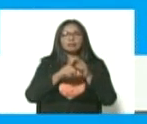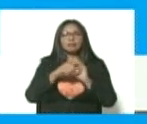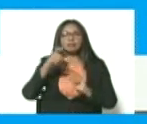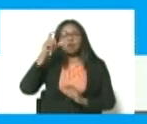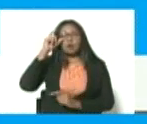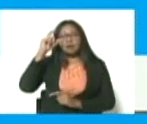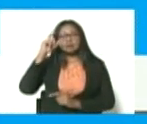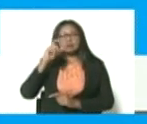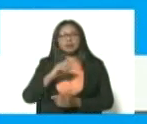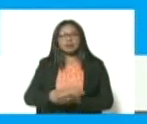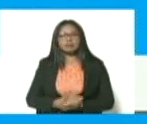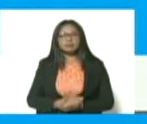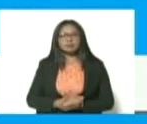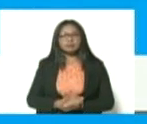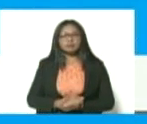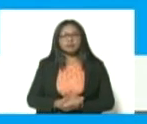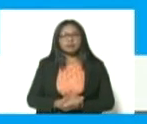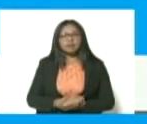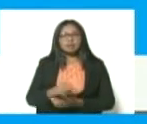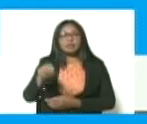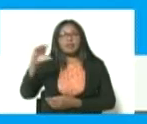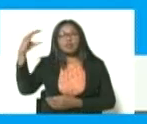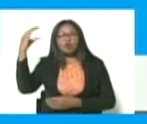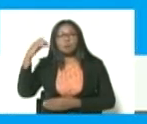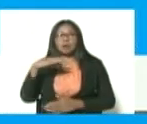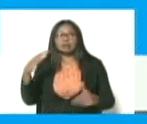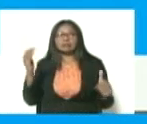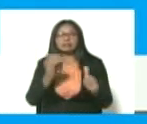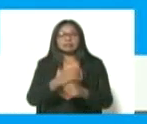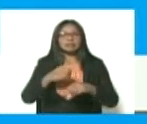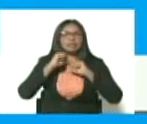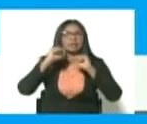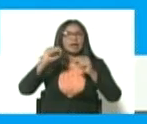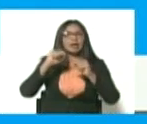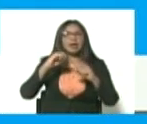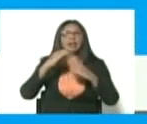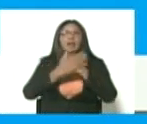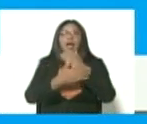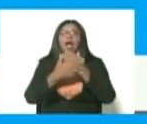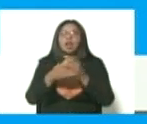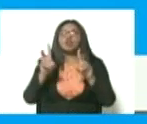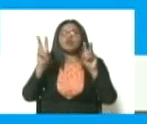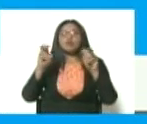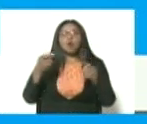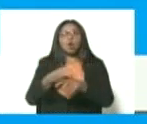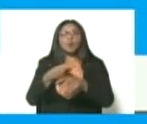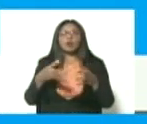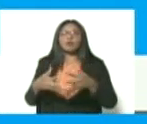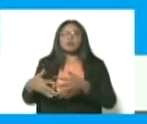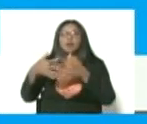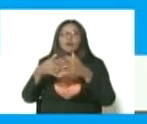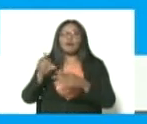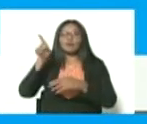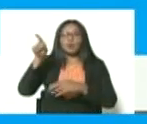para tratar de ganar algún tipo de afecto en el nuevo gobierno de los Estados